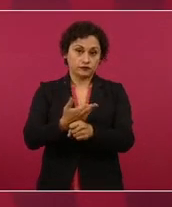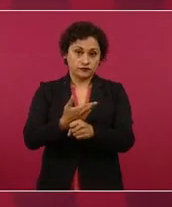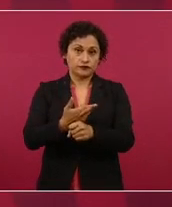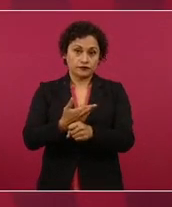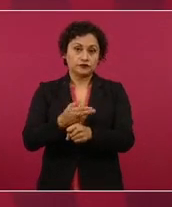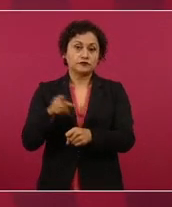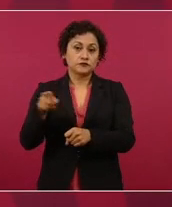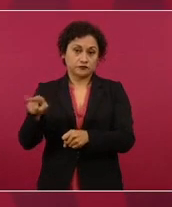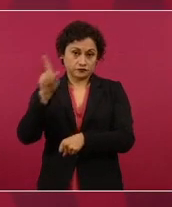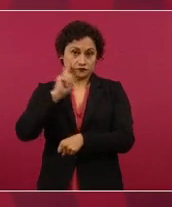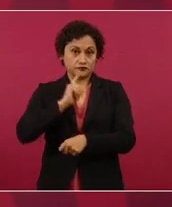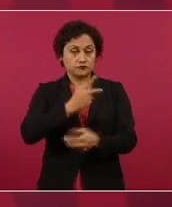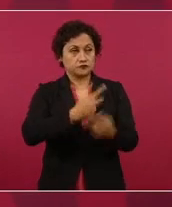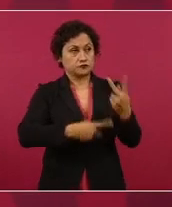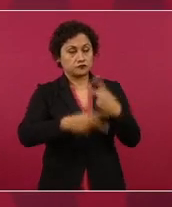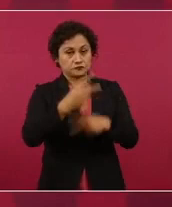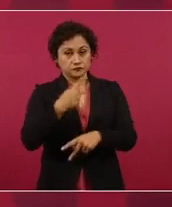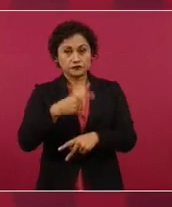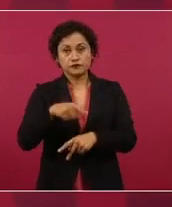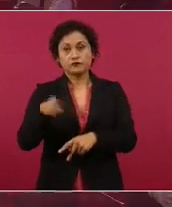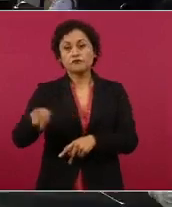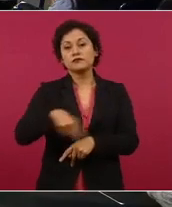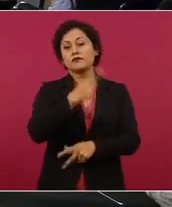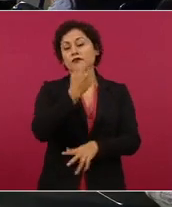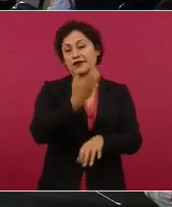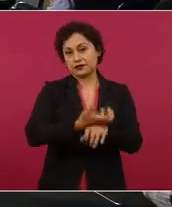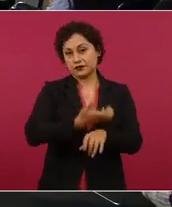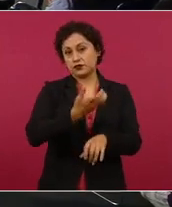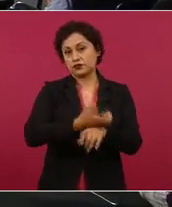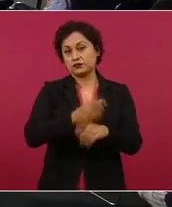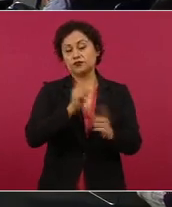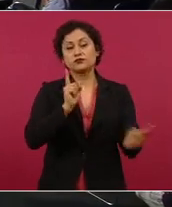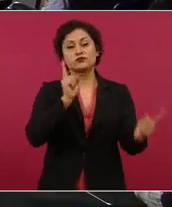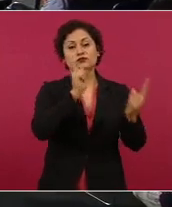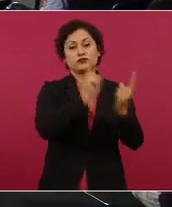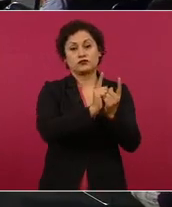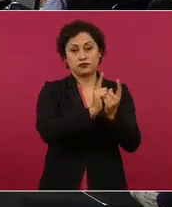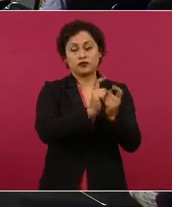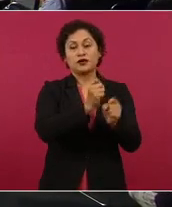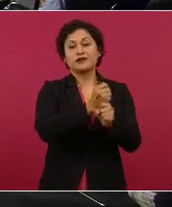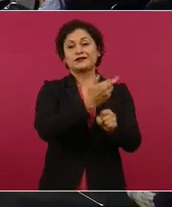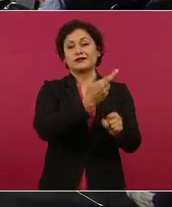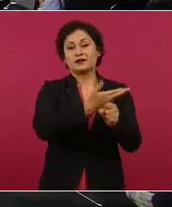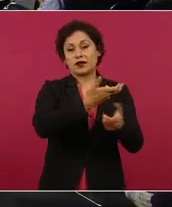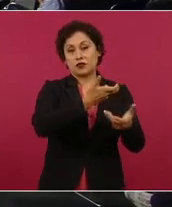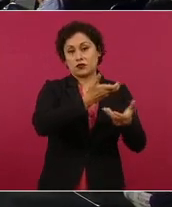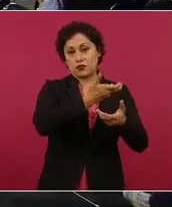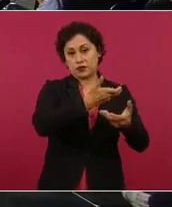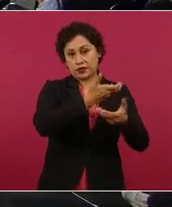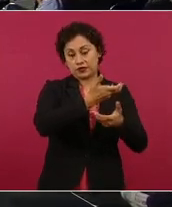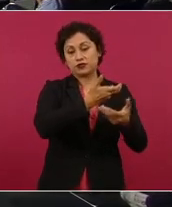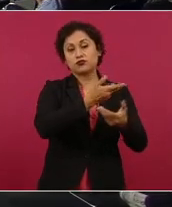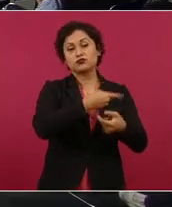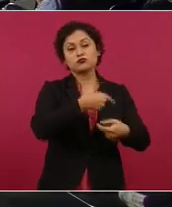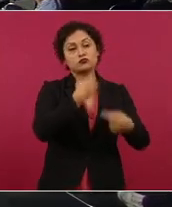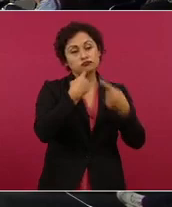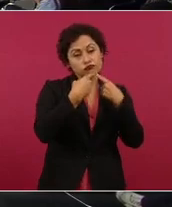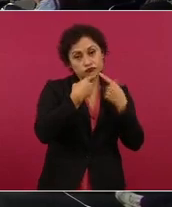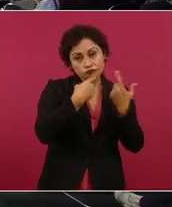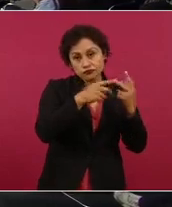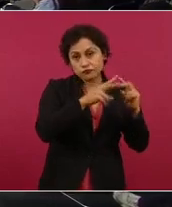un viaje a Estados Unidos. Se entrevistó con la secretaria de Comercio, trataron estos